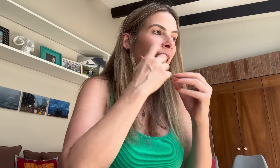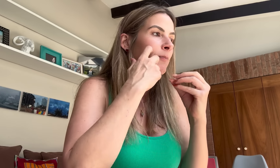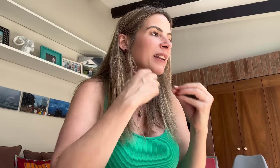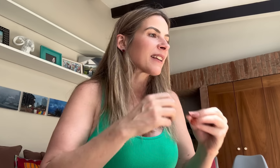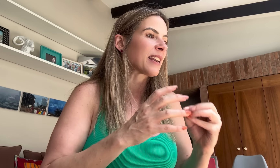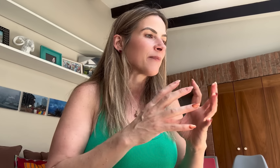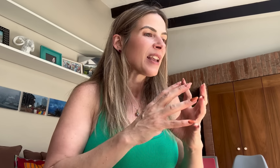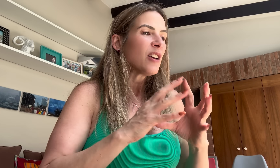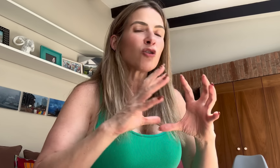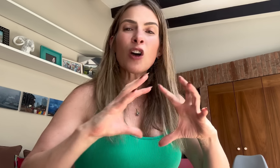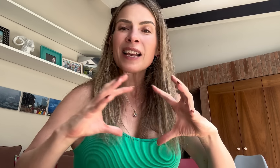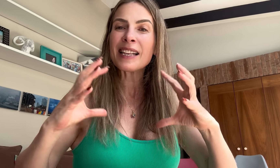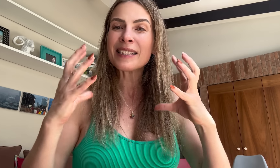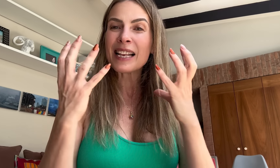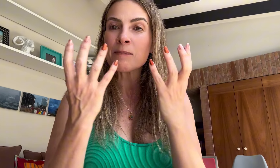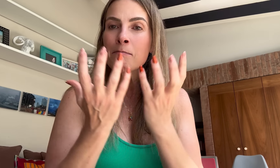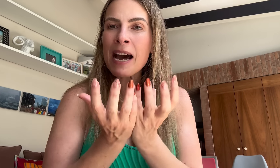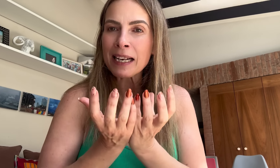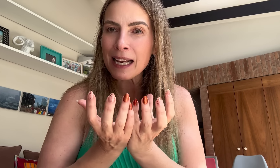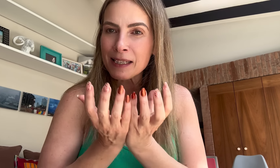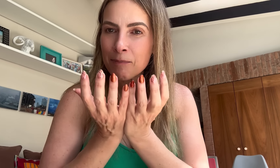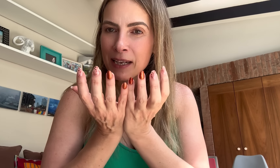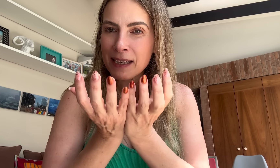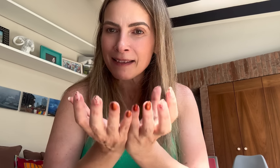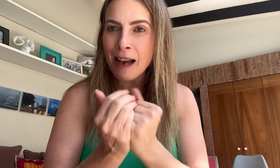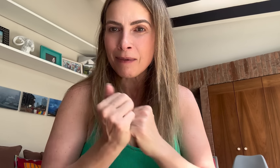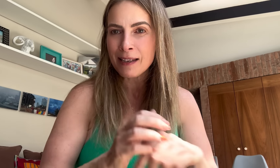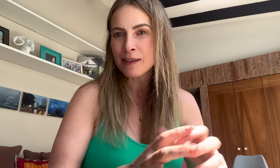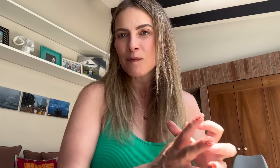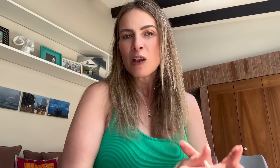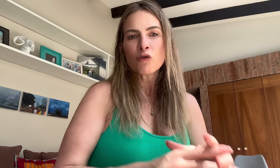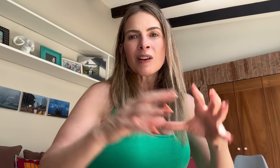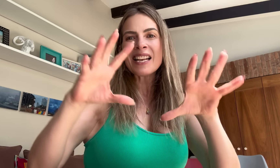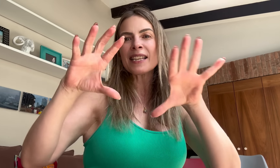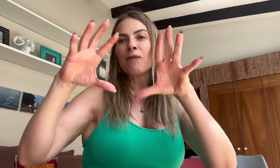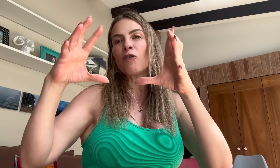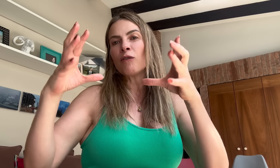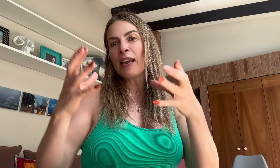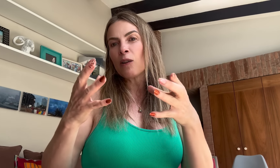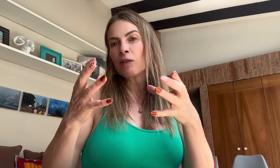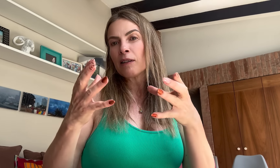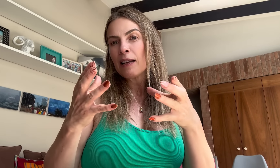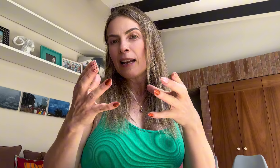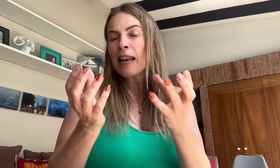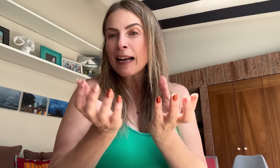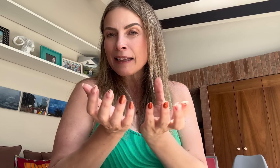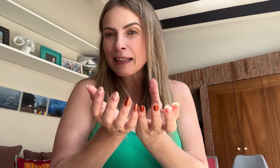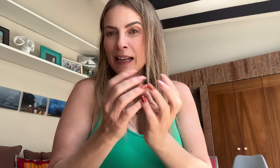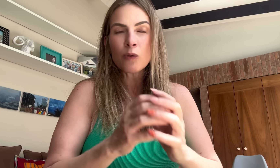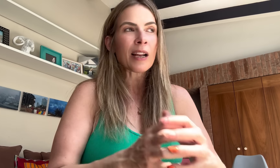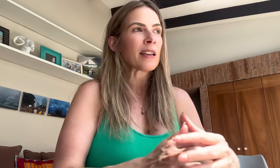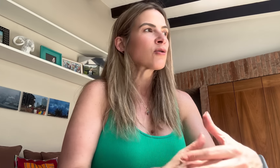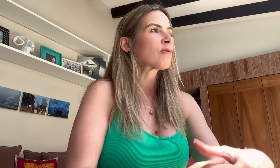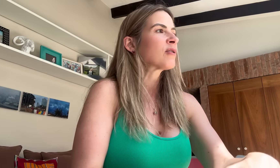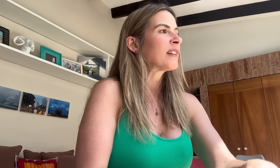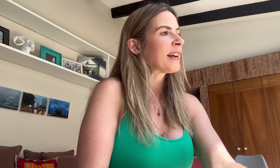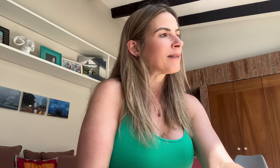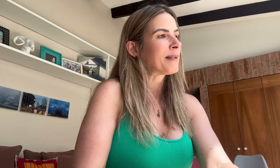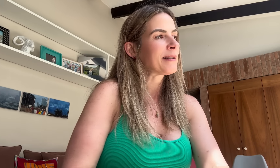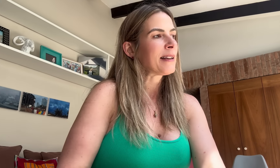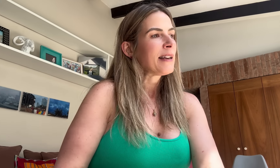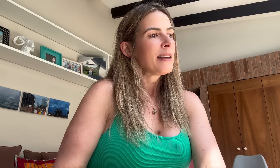secuestraron al PRD. Todas estas marcas impresentables son las que envolvieron la candidatura de